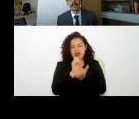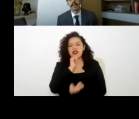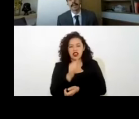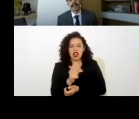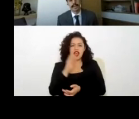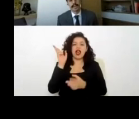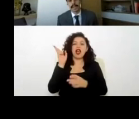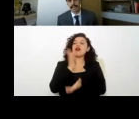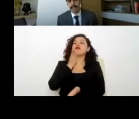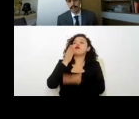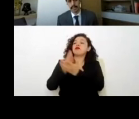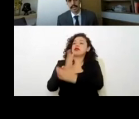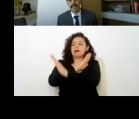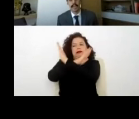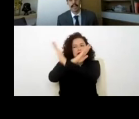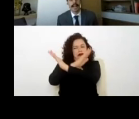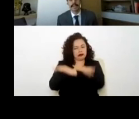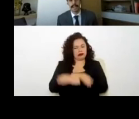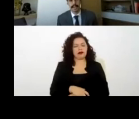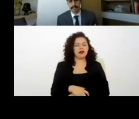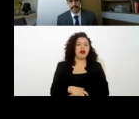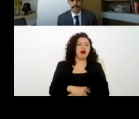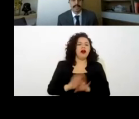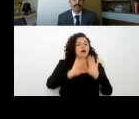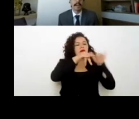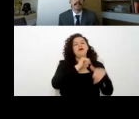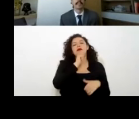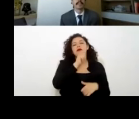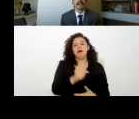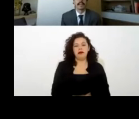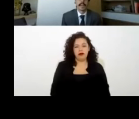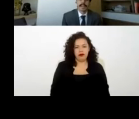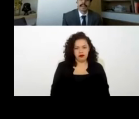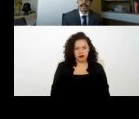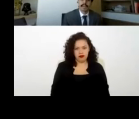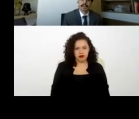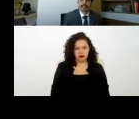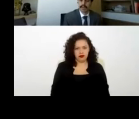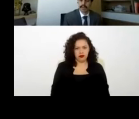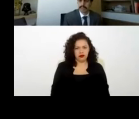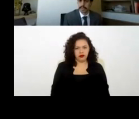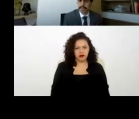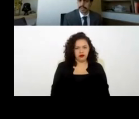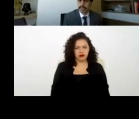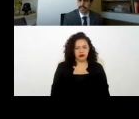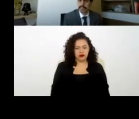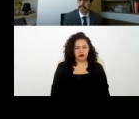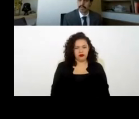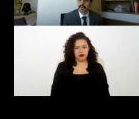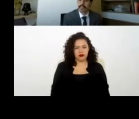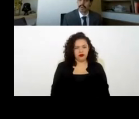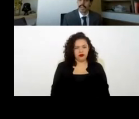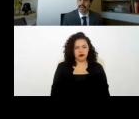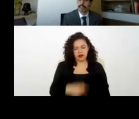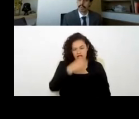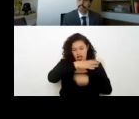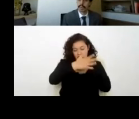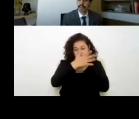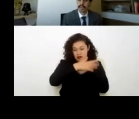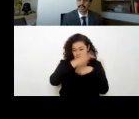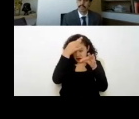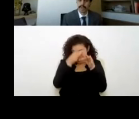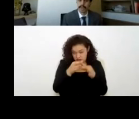visita, no darse de alta, etcétera. Incumplir la presentación de avisos en tiempo, que creo que por ahí